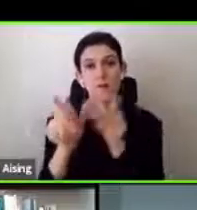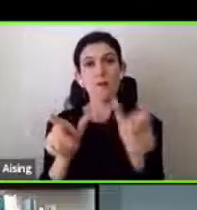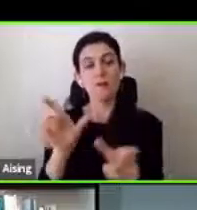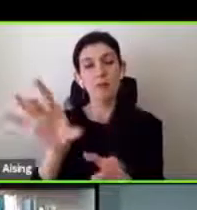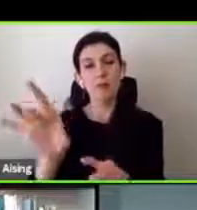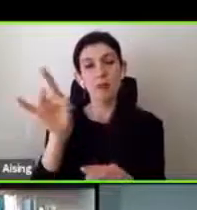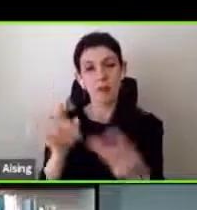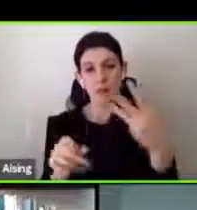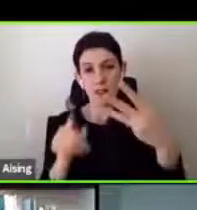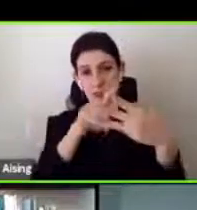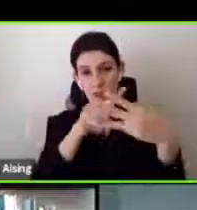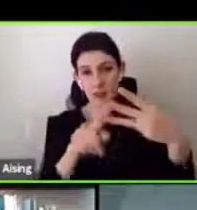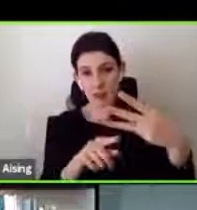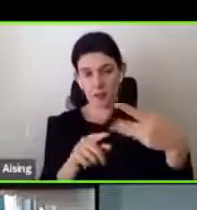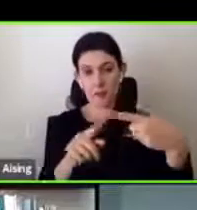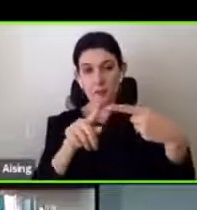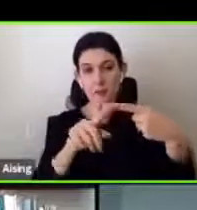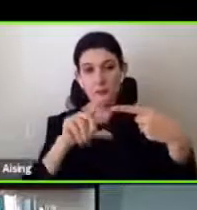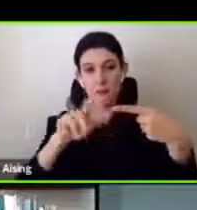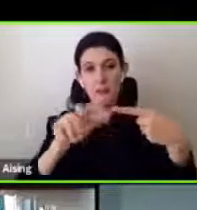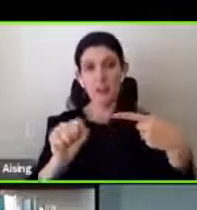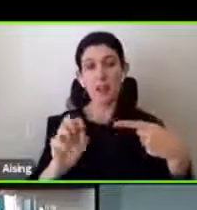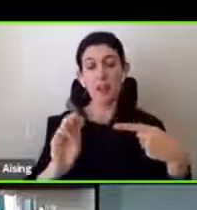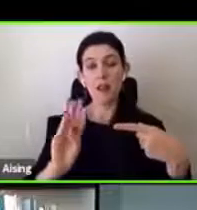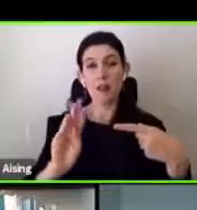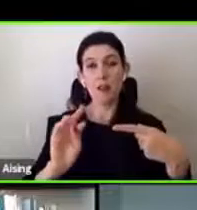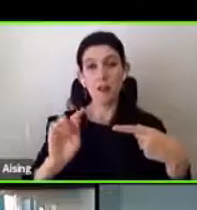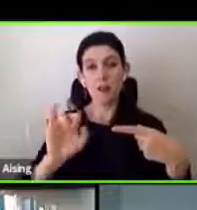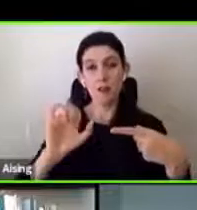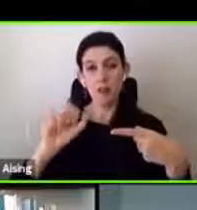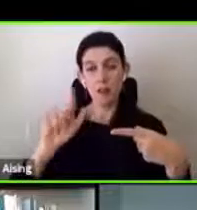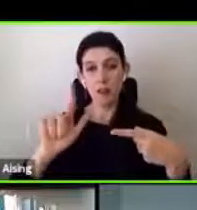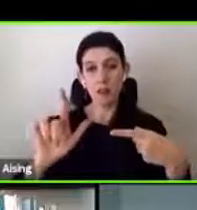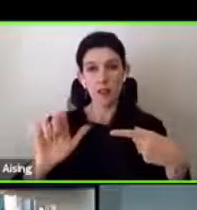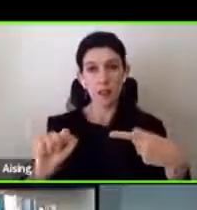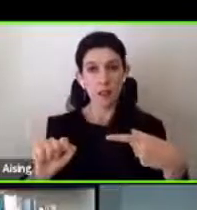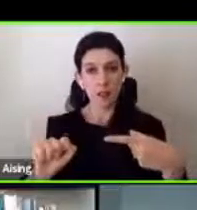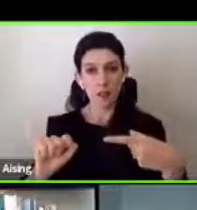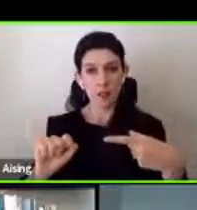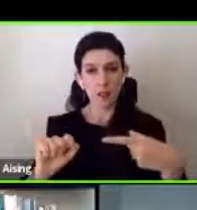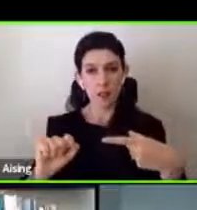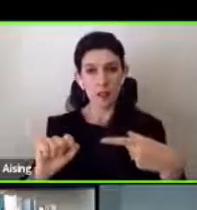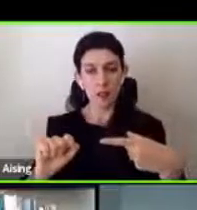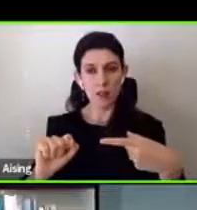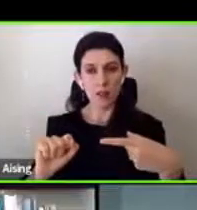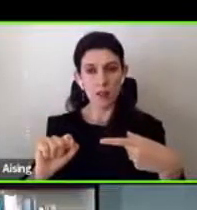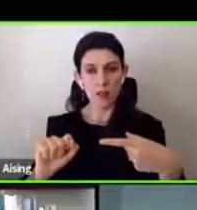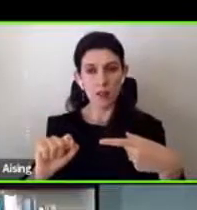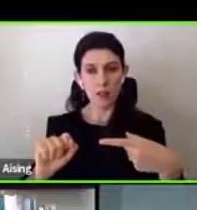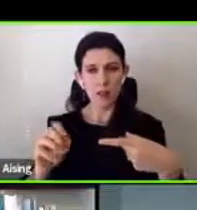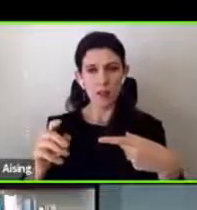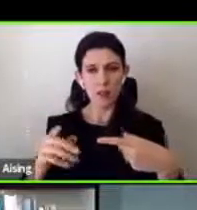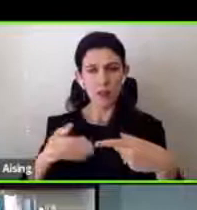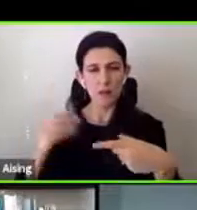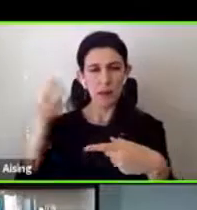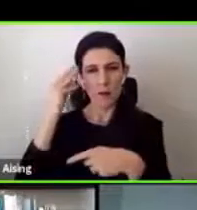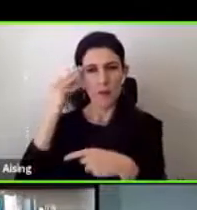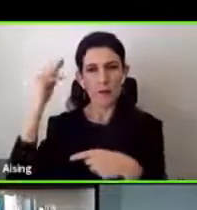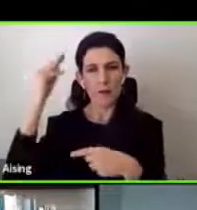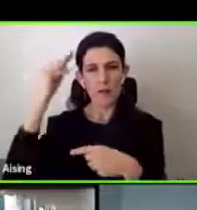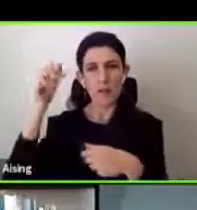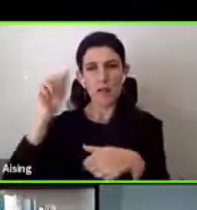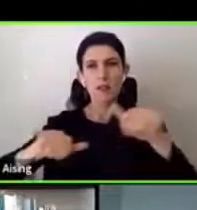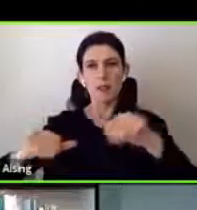de ellas es Gabriela Díaz Vélez. Ella es tecnólogo médico de la Universidad de Chile, es magíster en ciencias biológicas,